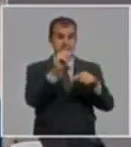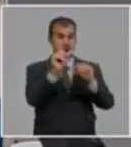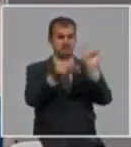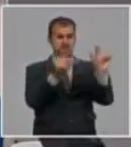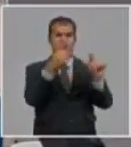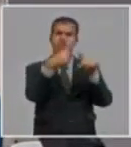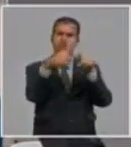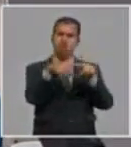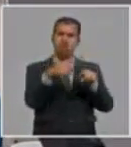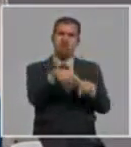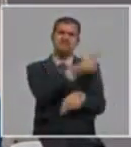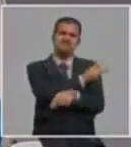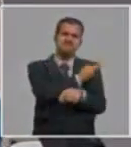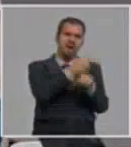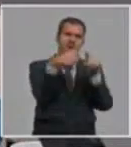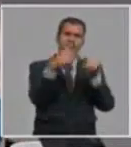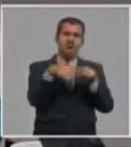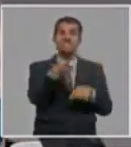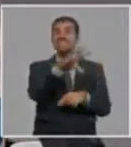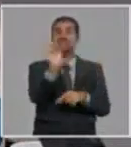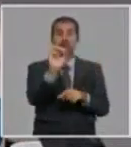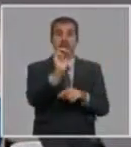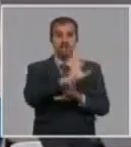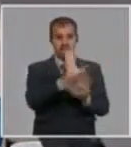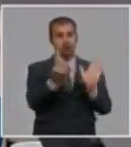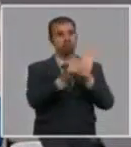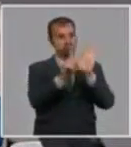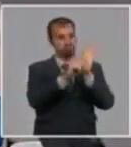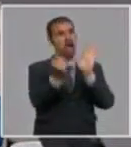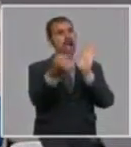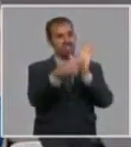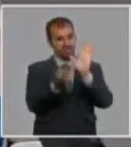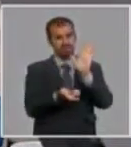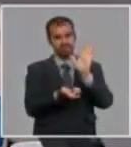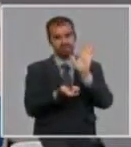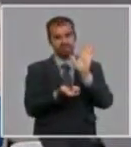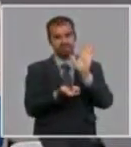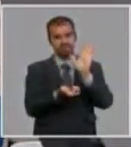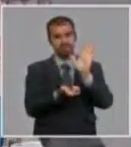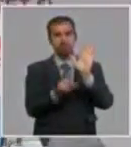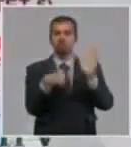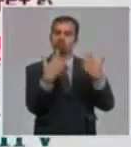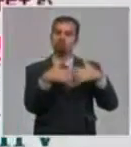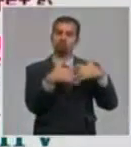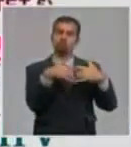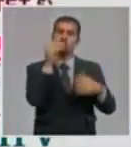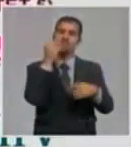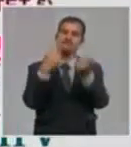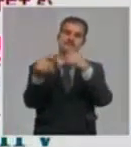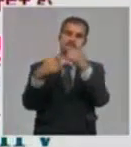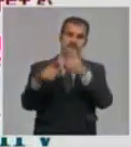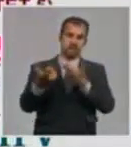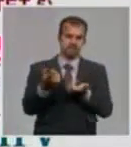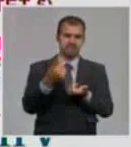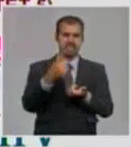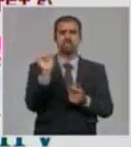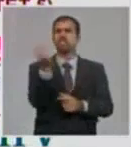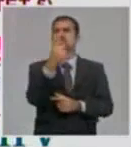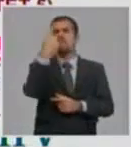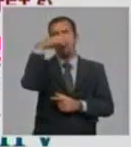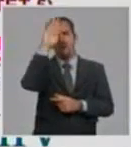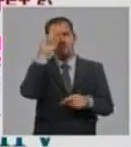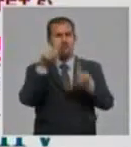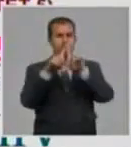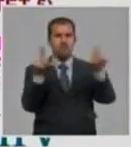Son más de 30 productos que están identificados, no solamente para la distribución en programas nacionales, sino también